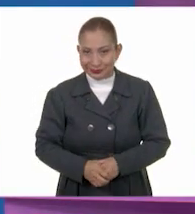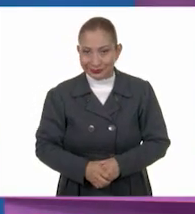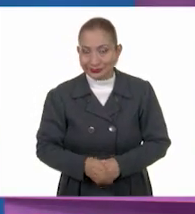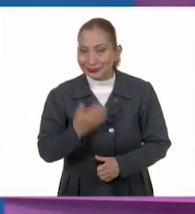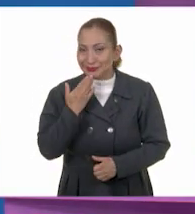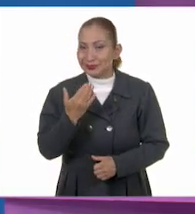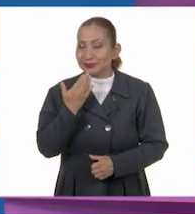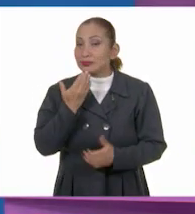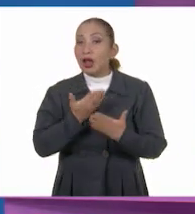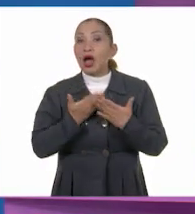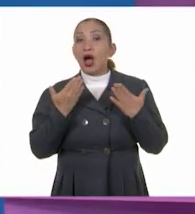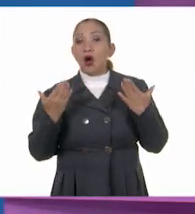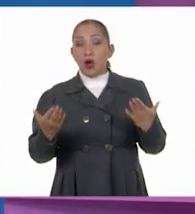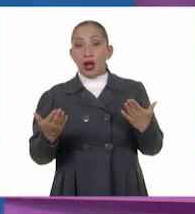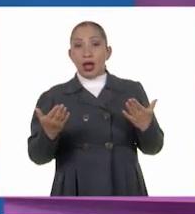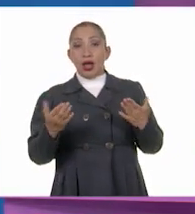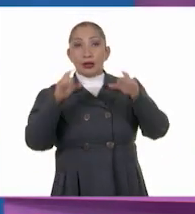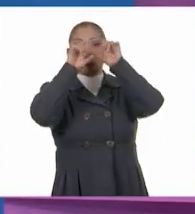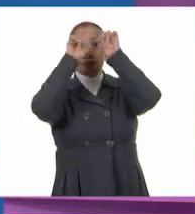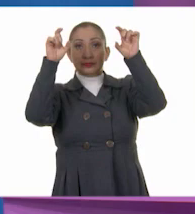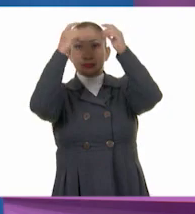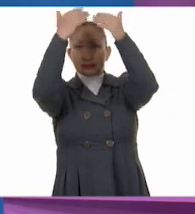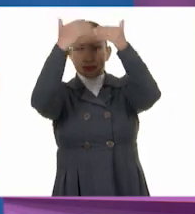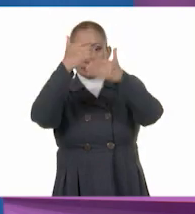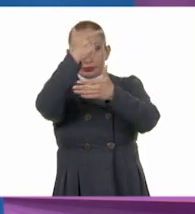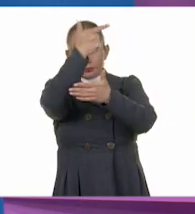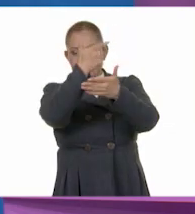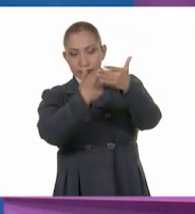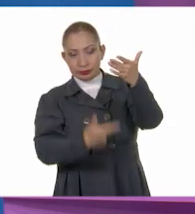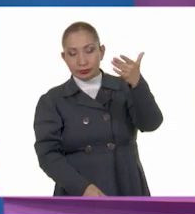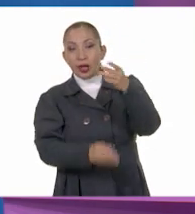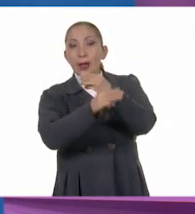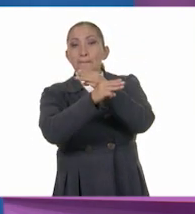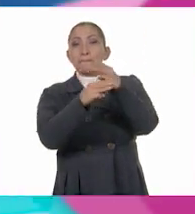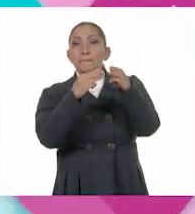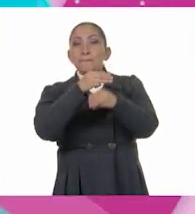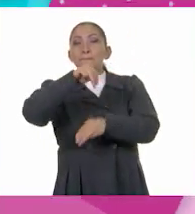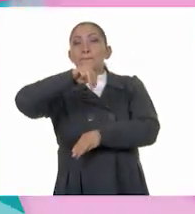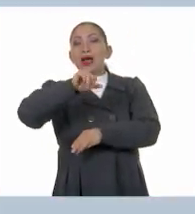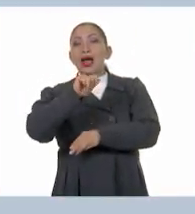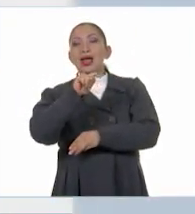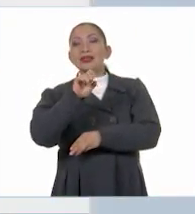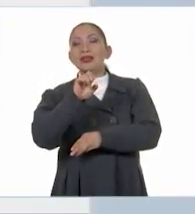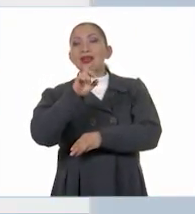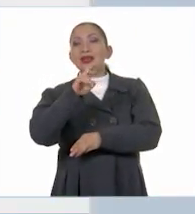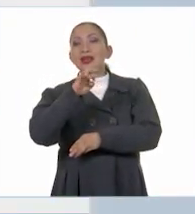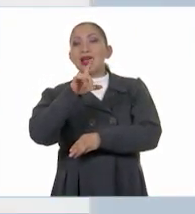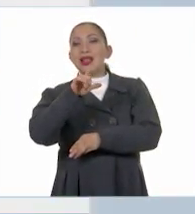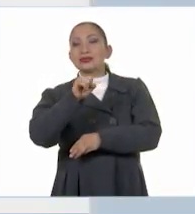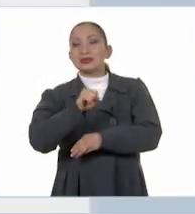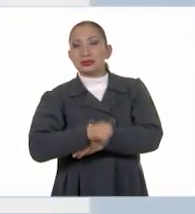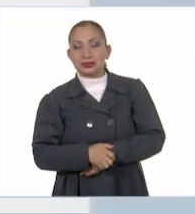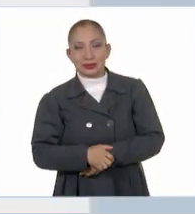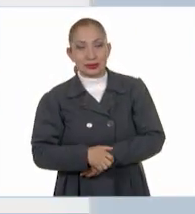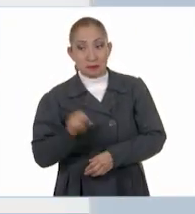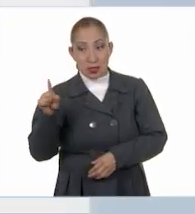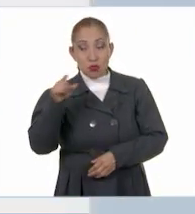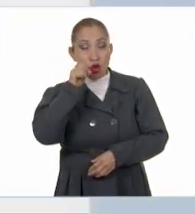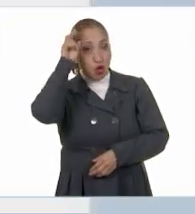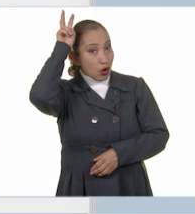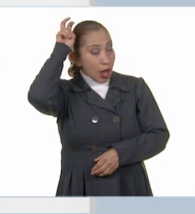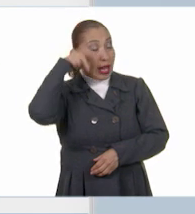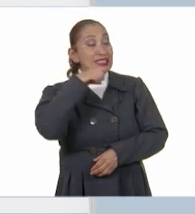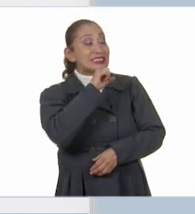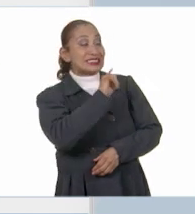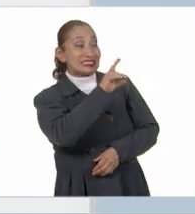bien. Y ahora siguen los materiales, ¿no? Que es lo que estaba mencionando Raulito, ¿verdad? Así es. Pero